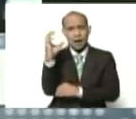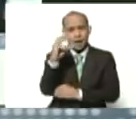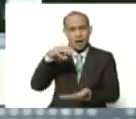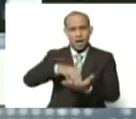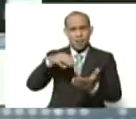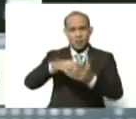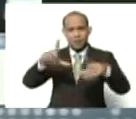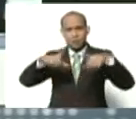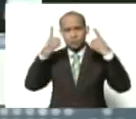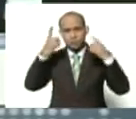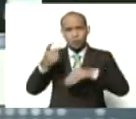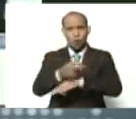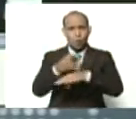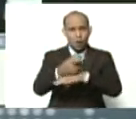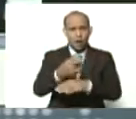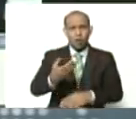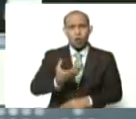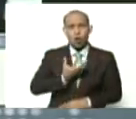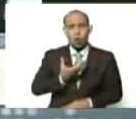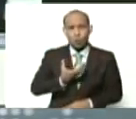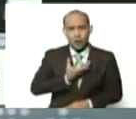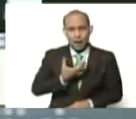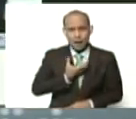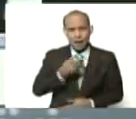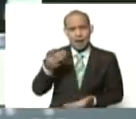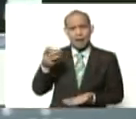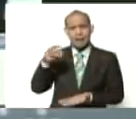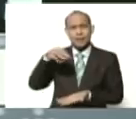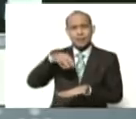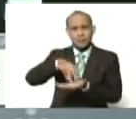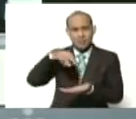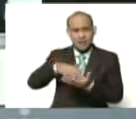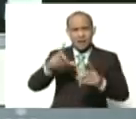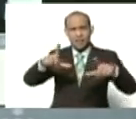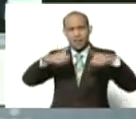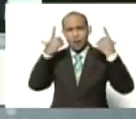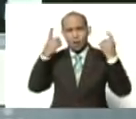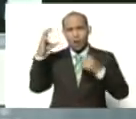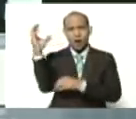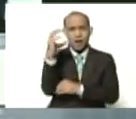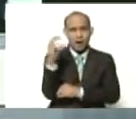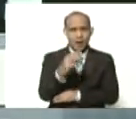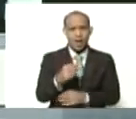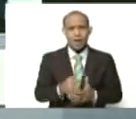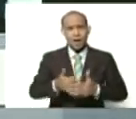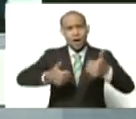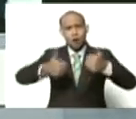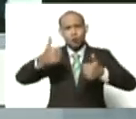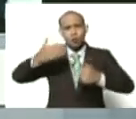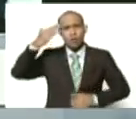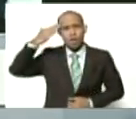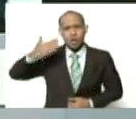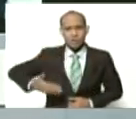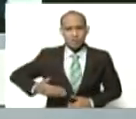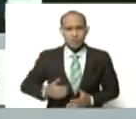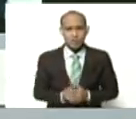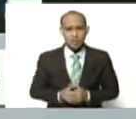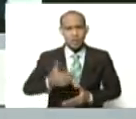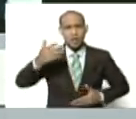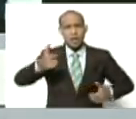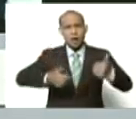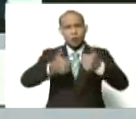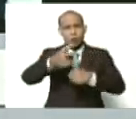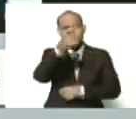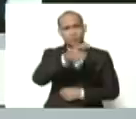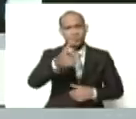de La Guaira, gobernador de Miranda, alcaldesa y jefa de gobierno de Caracas. Autoridades militares, autoridades civiles, ya